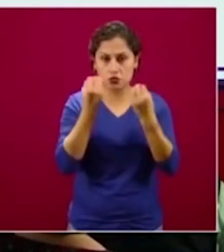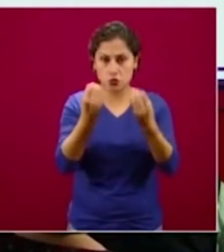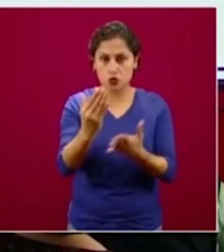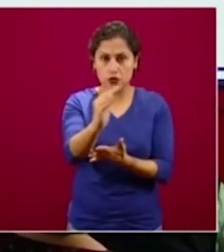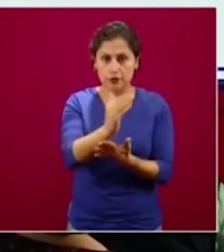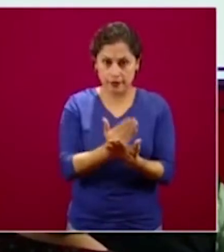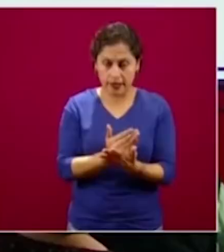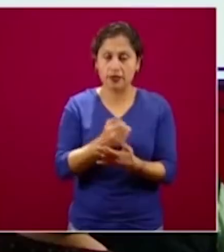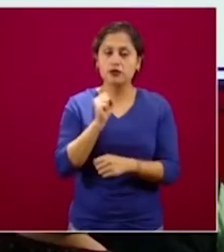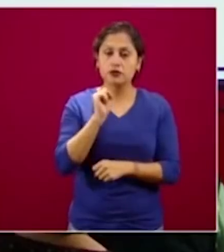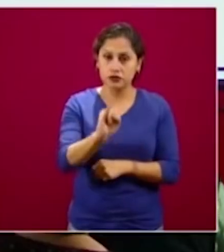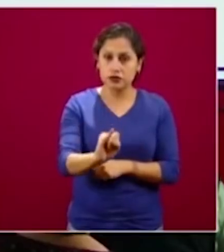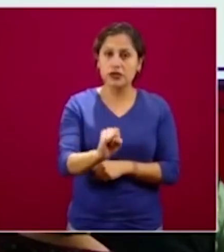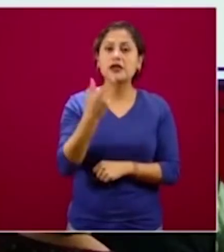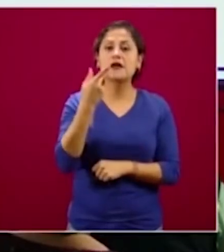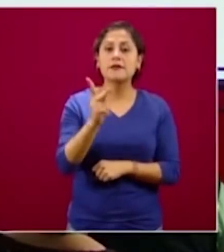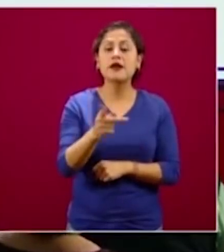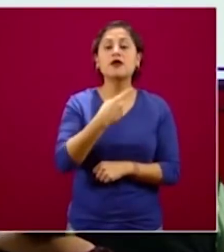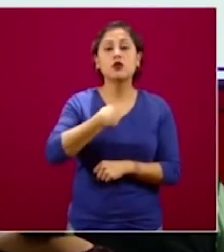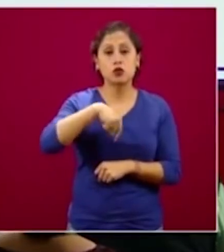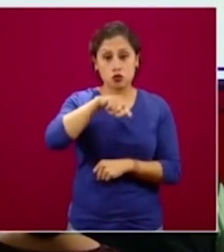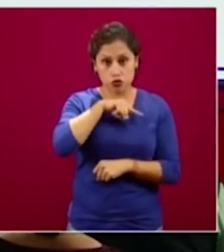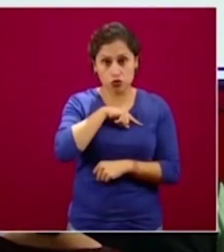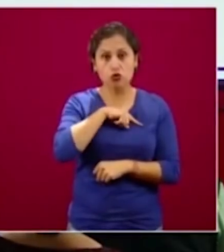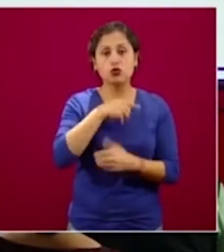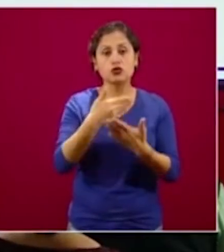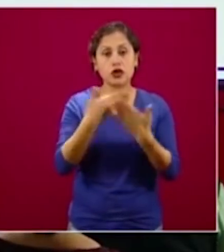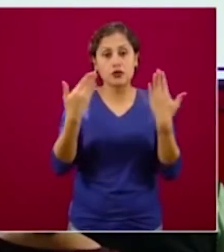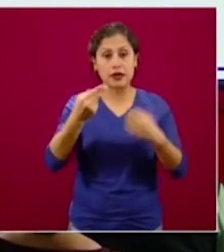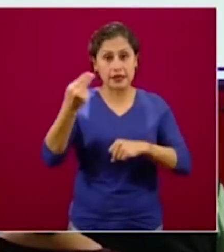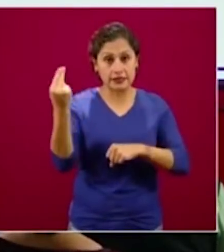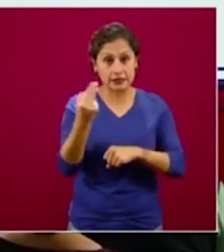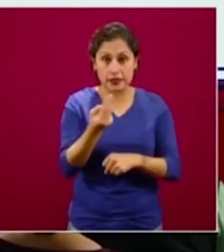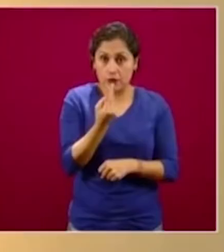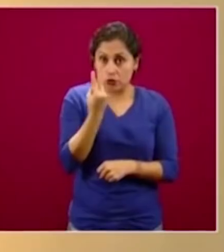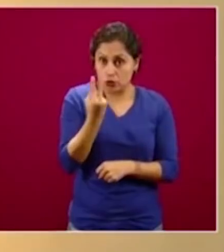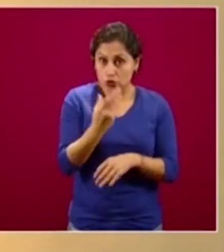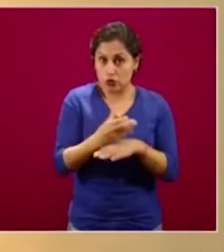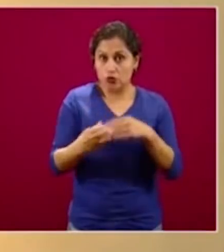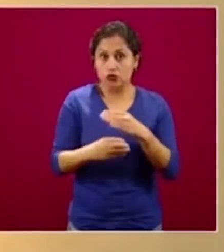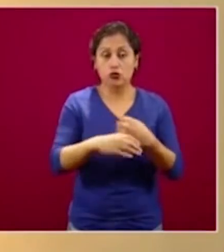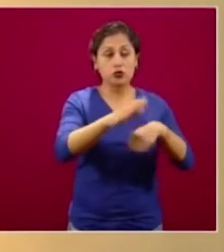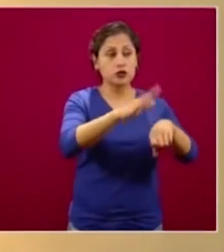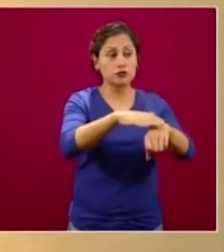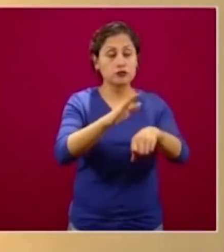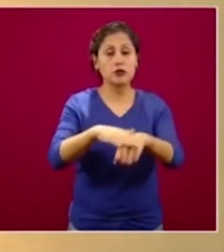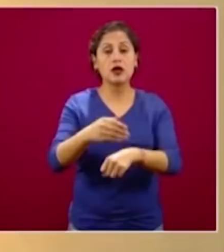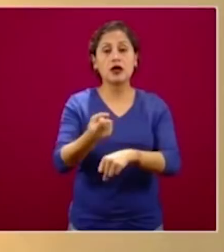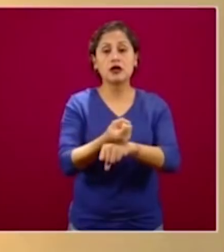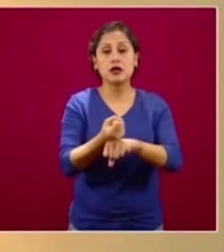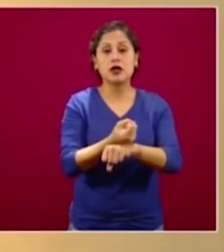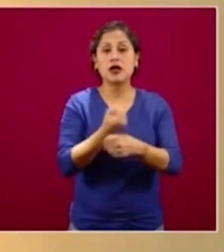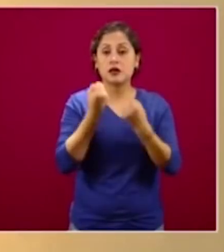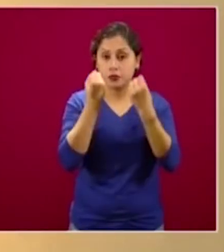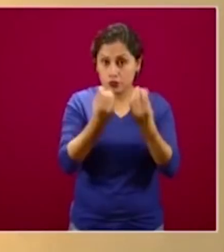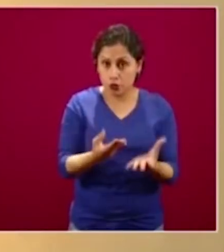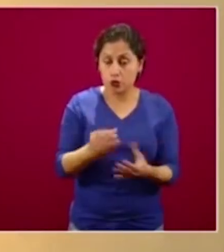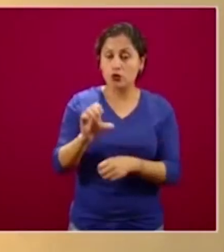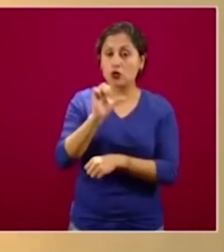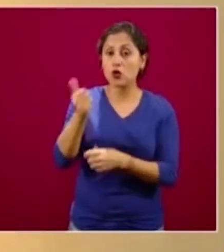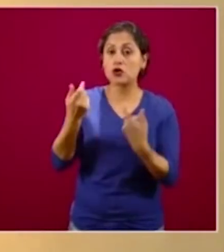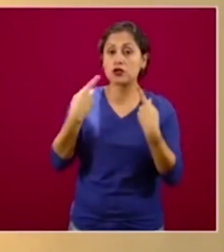enfrentamos a necesidades de donación y a necesidades de transfusión que con o sin pandemia COVID se van a